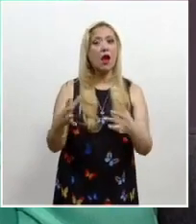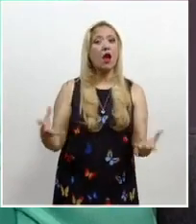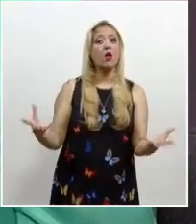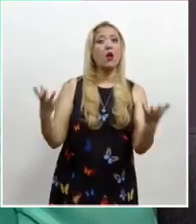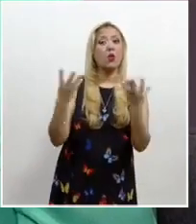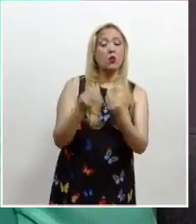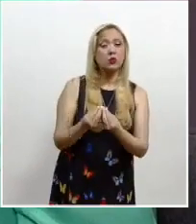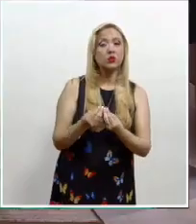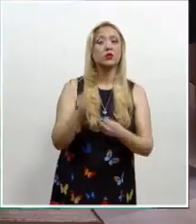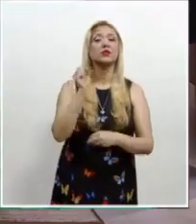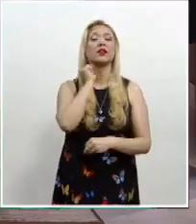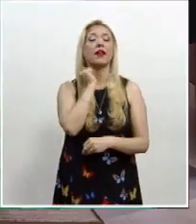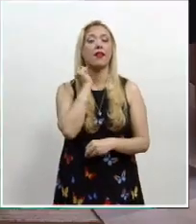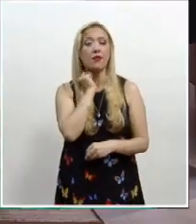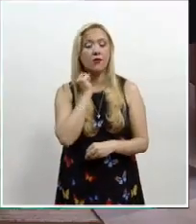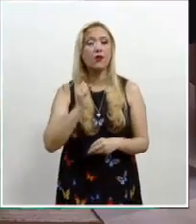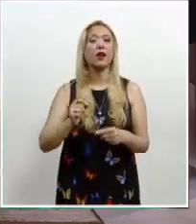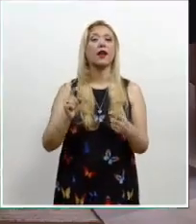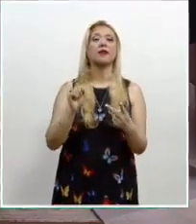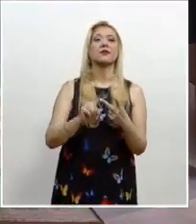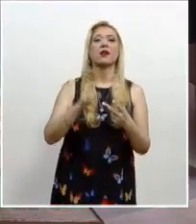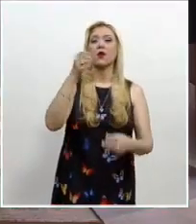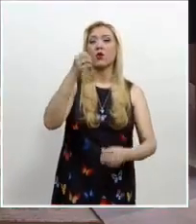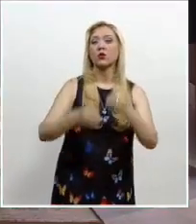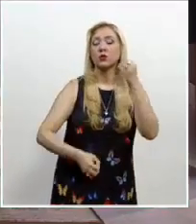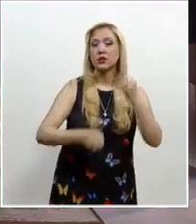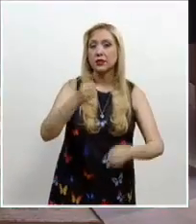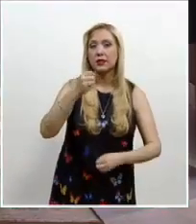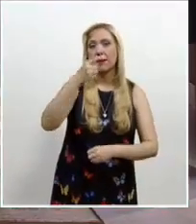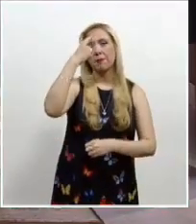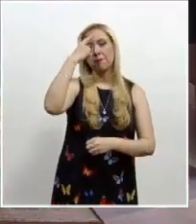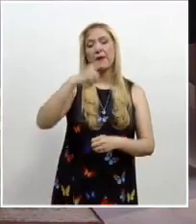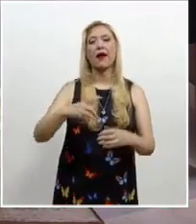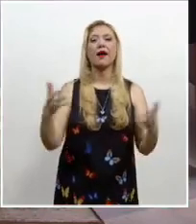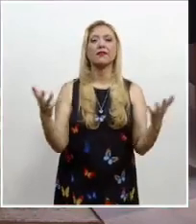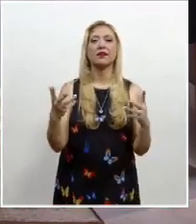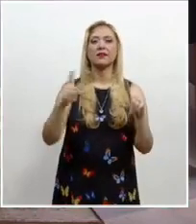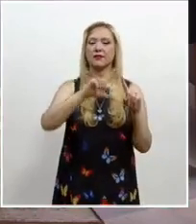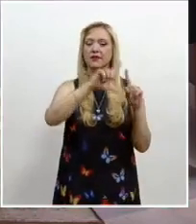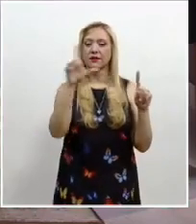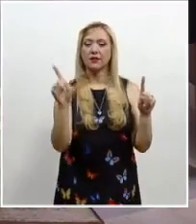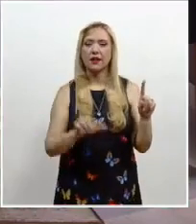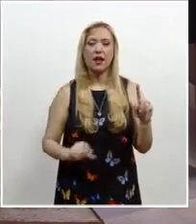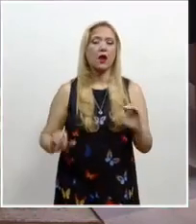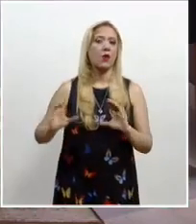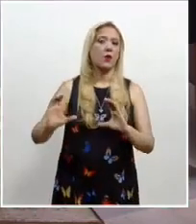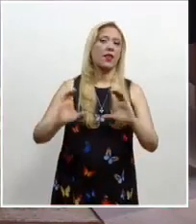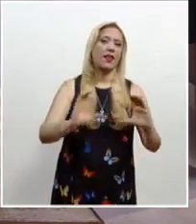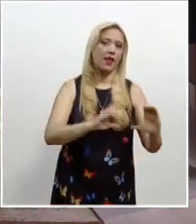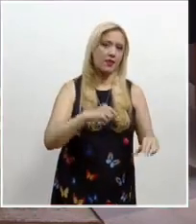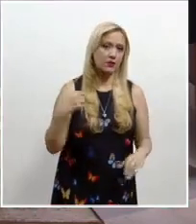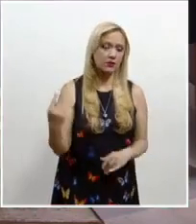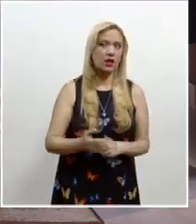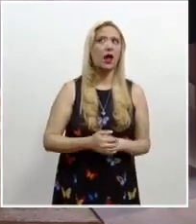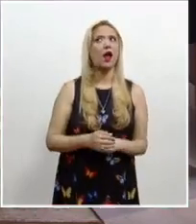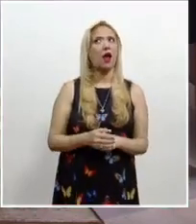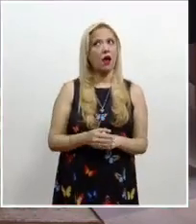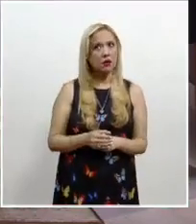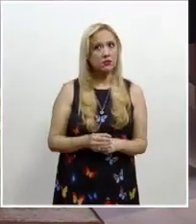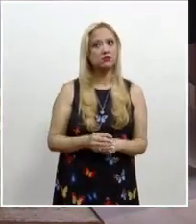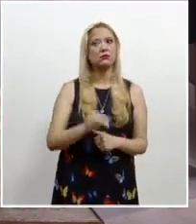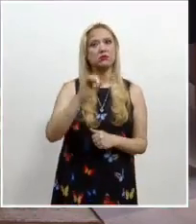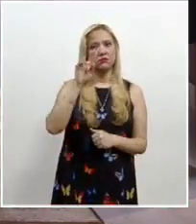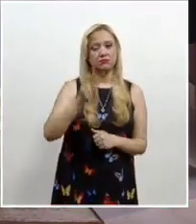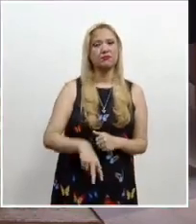de las senadoras, de la mano de la justicia, para crear un sistema nacional de cuidados. Y en ese sentido, ¿en qué